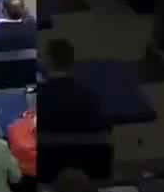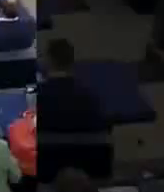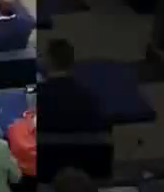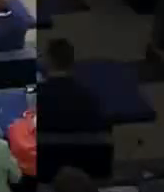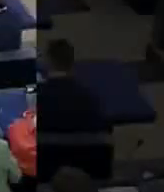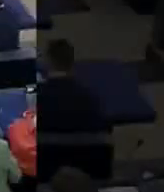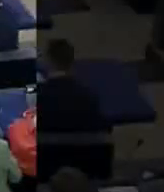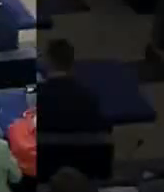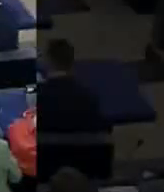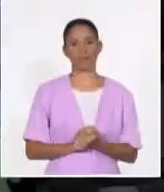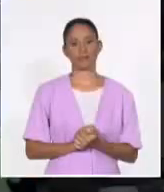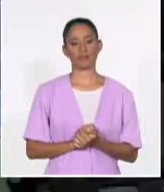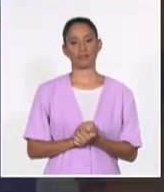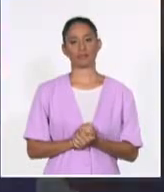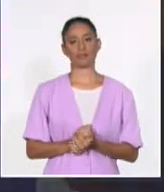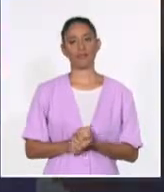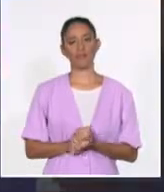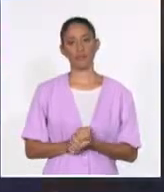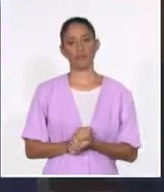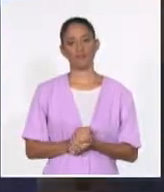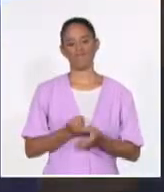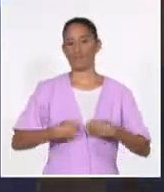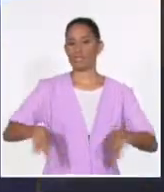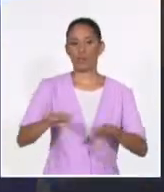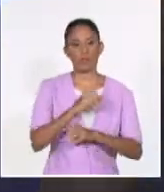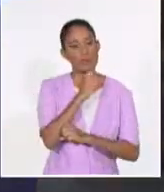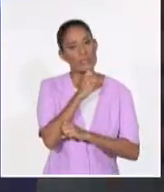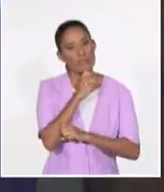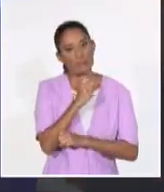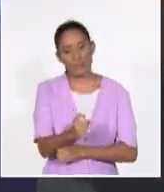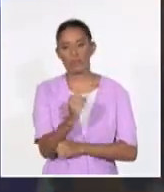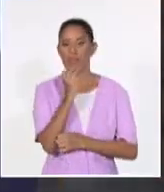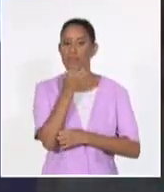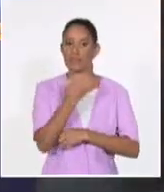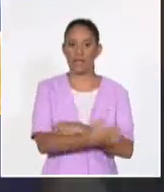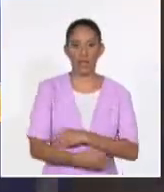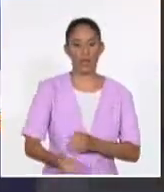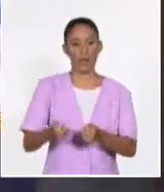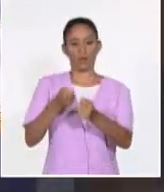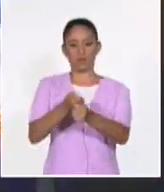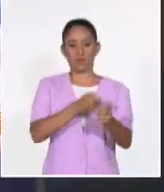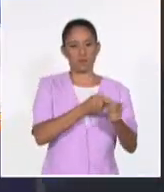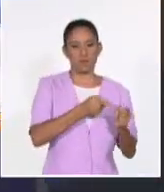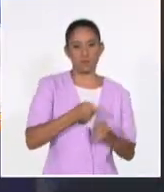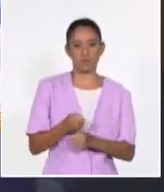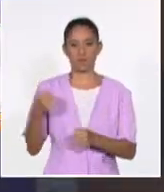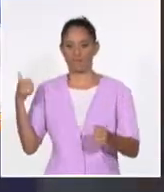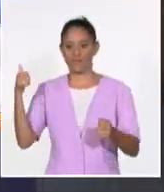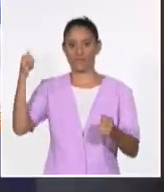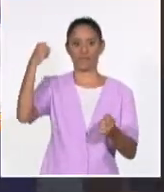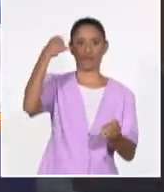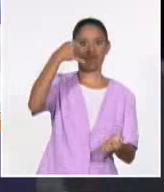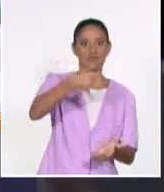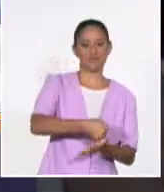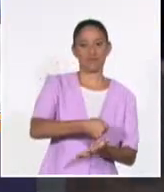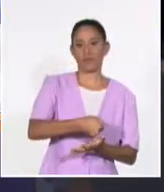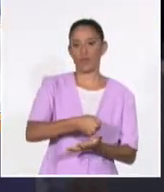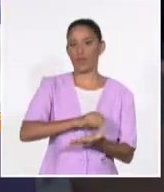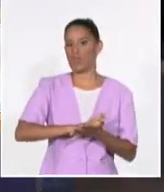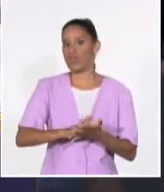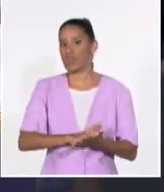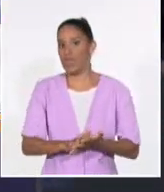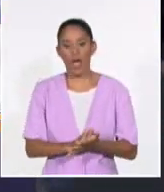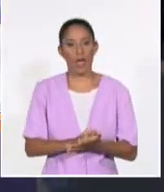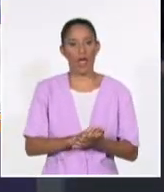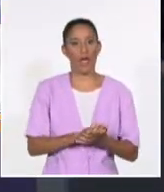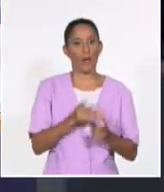situación dificilísima. Israel está bombardeando sobre la población civil de Gaza. Ha asesinado ya